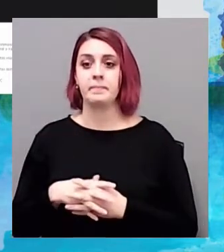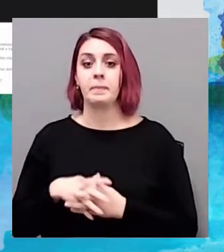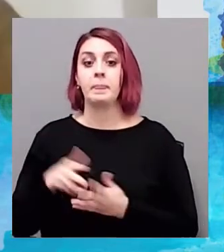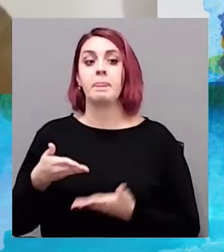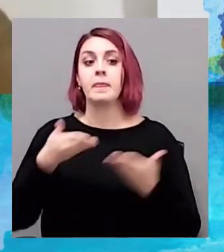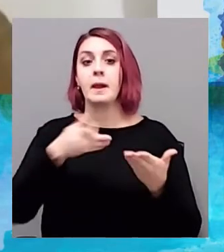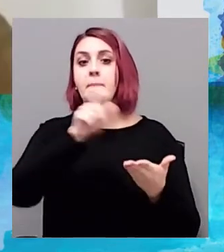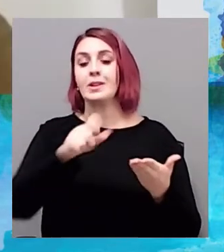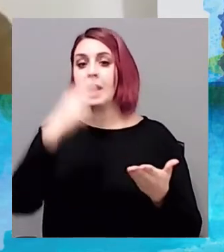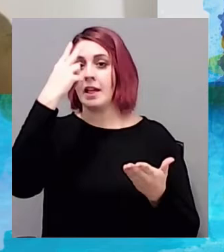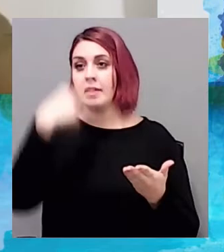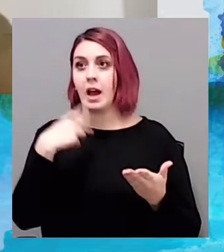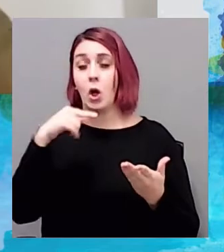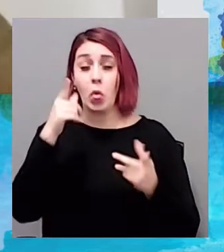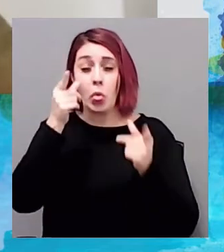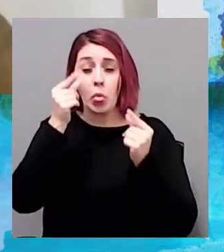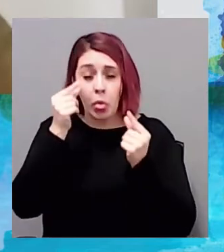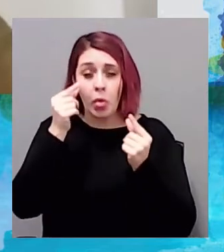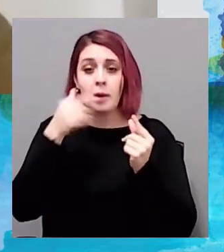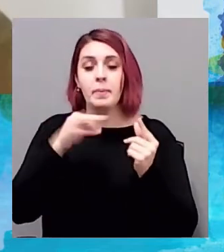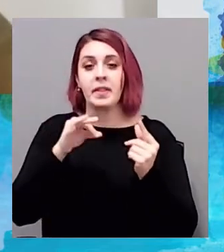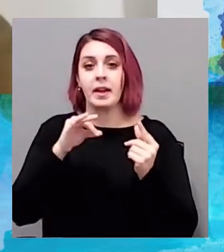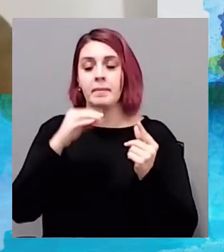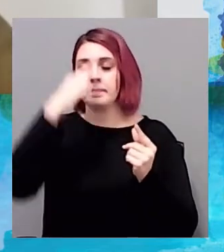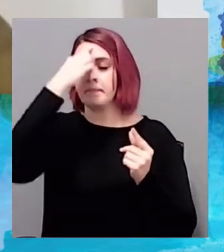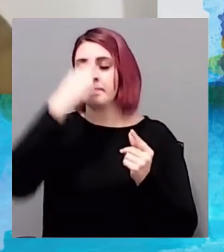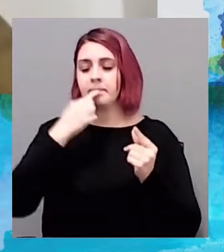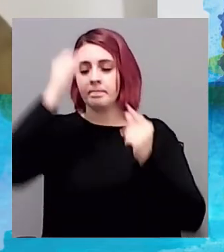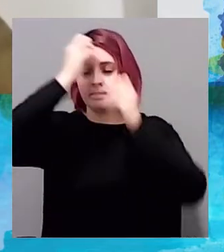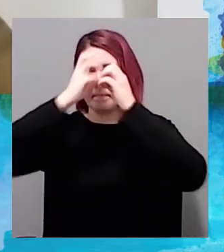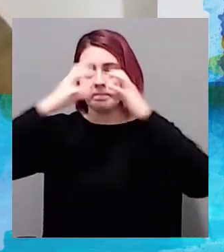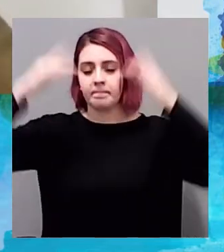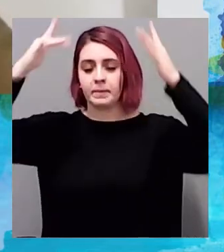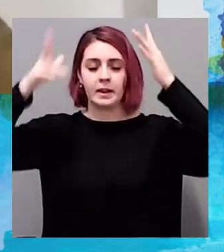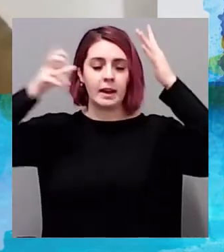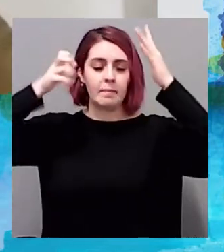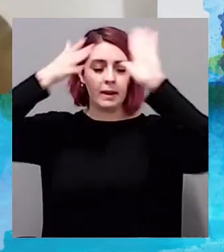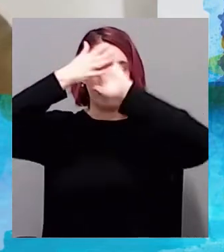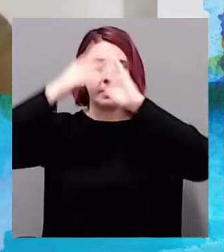ciegas o con baja visión a que se construyan una imagen mental de lo que no pueden ver.